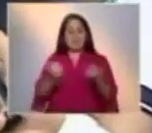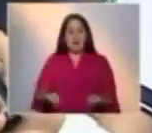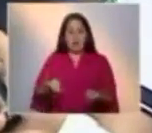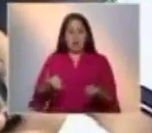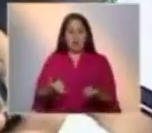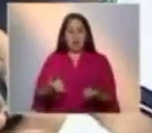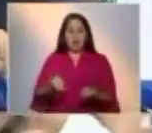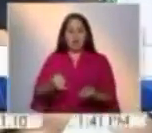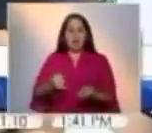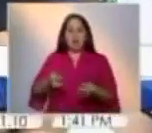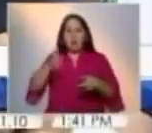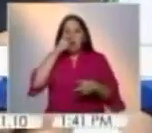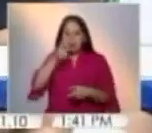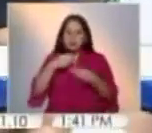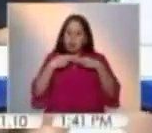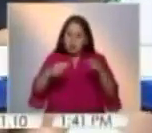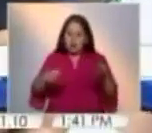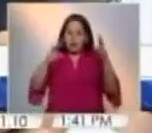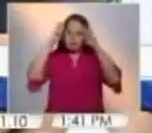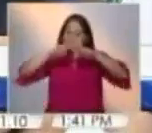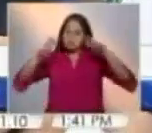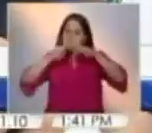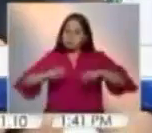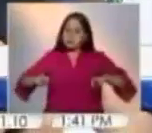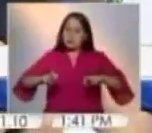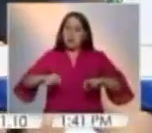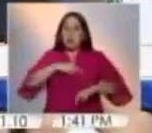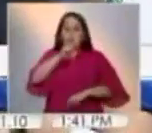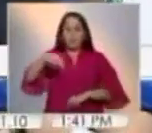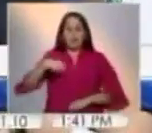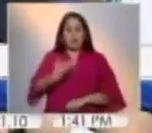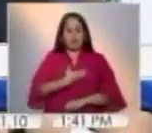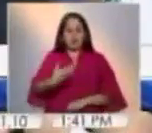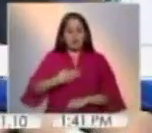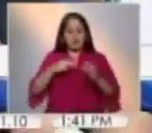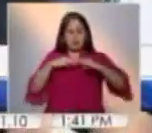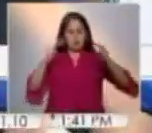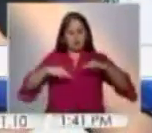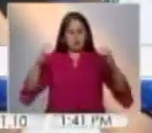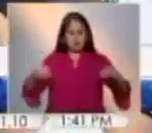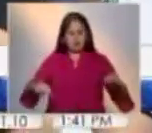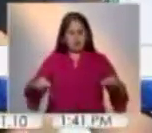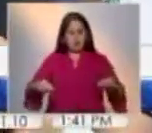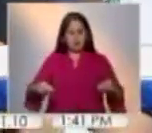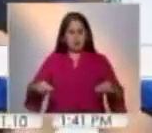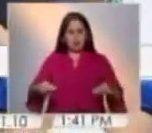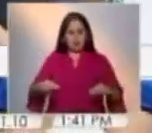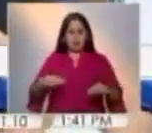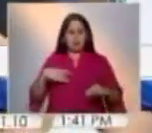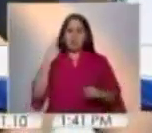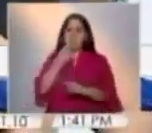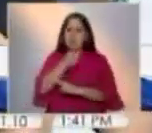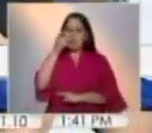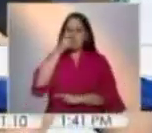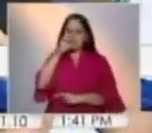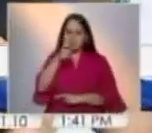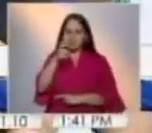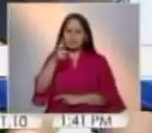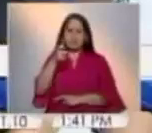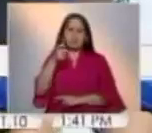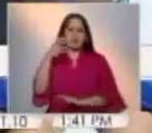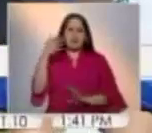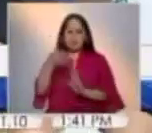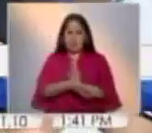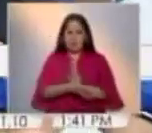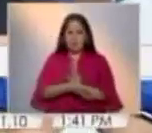inmediata una auditoría a nuestra alcaldía metropolitana. Y queremos que realice esta auditoría, la cual